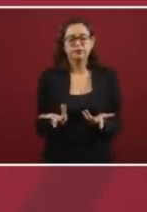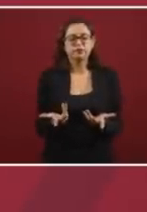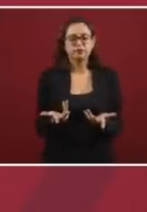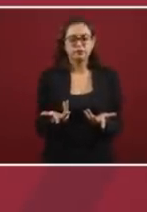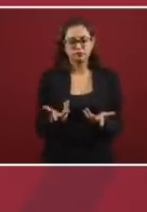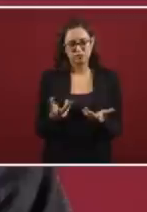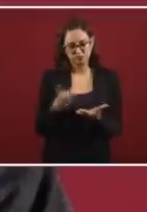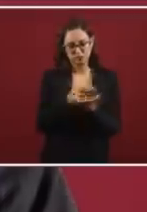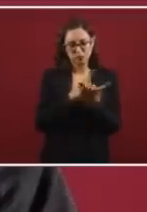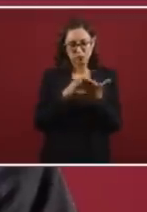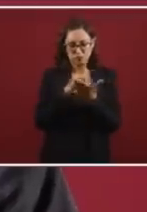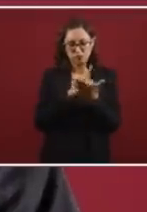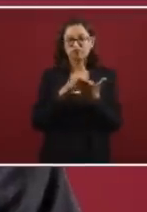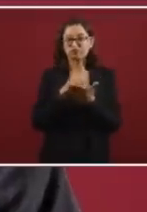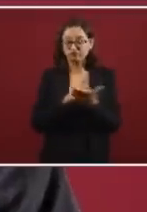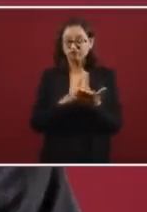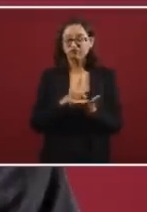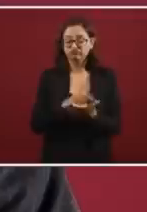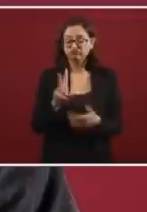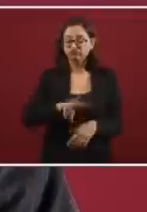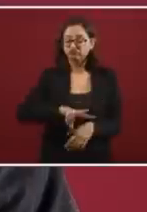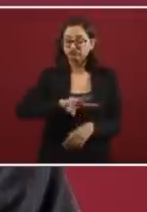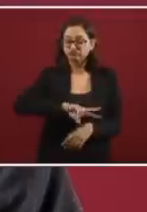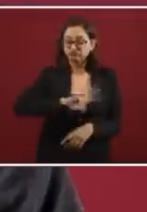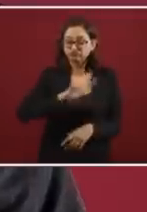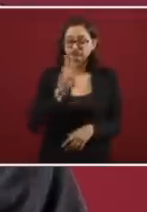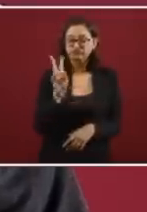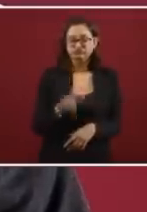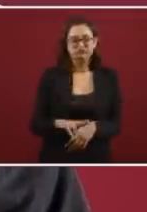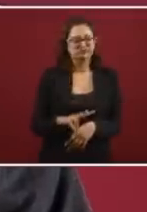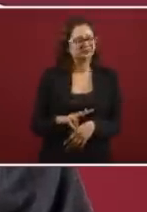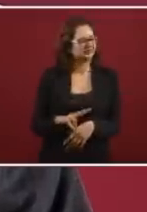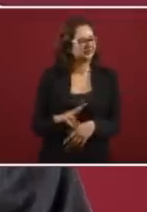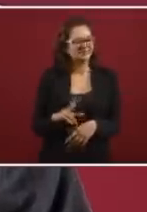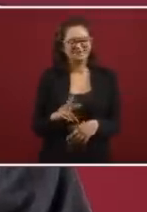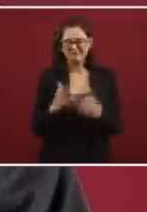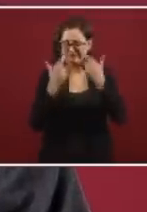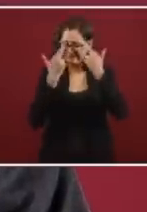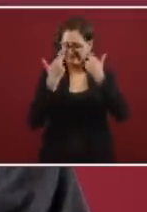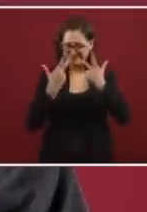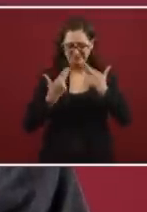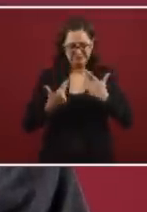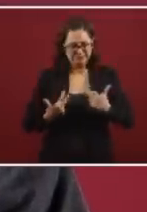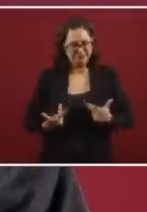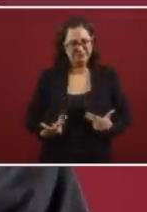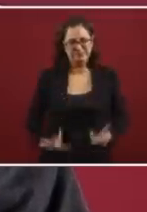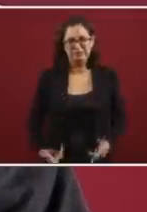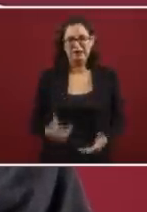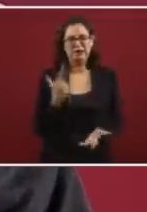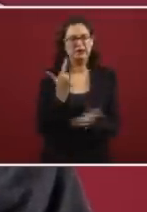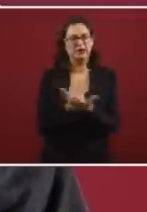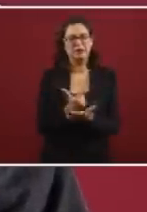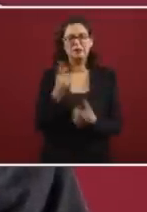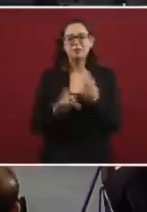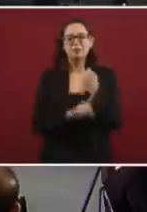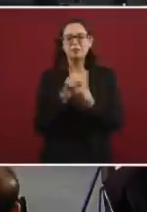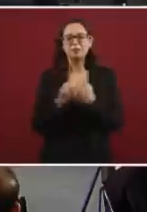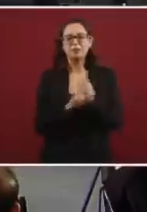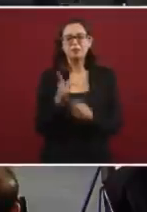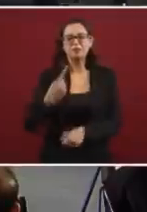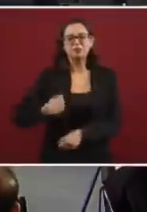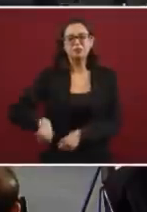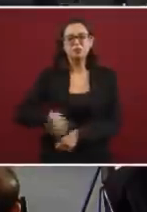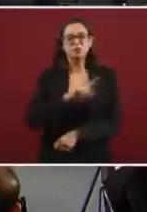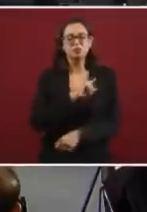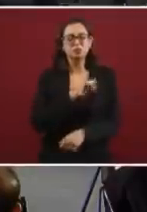droga que si es destructiva por completo y estamos nosotros